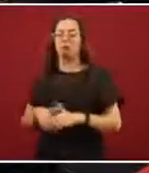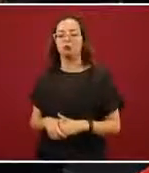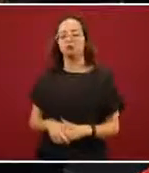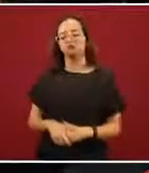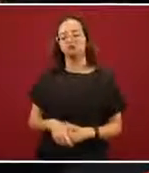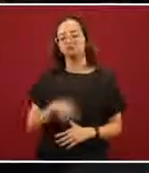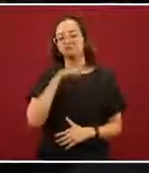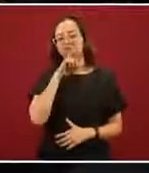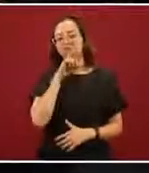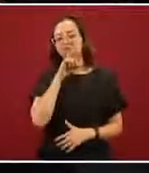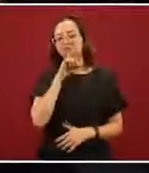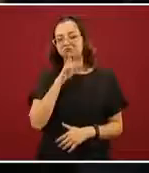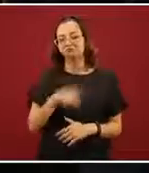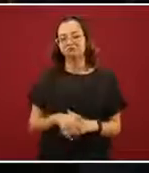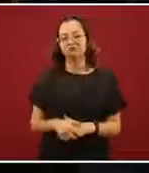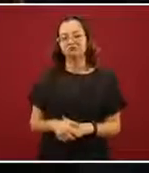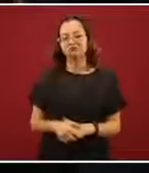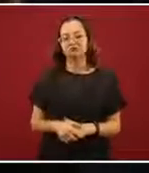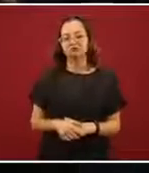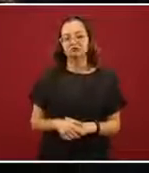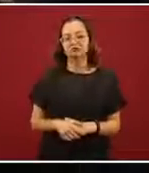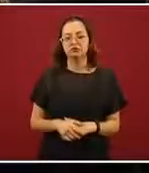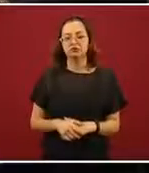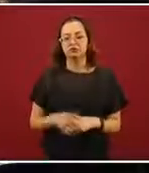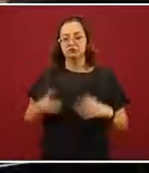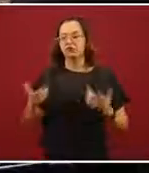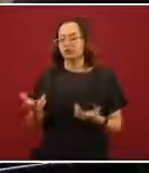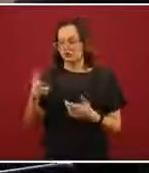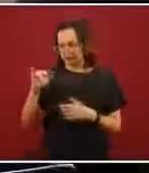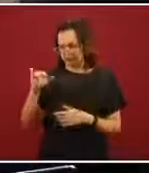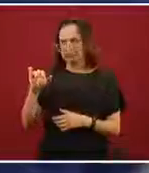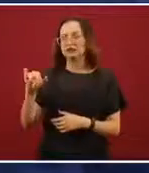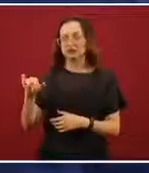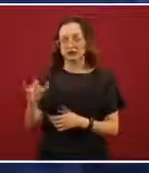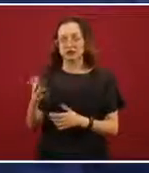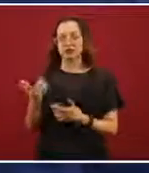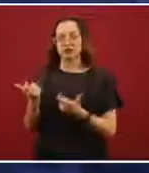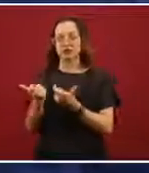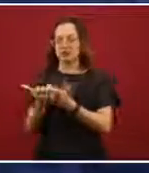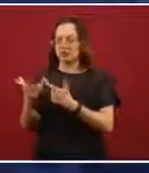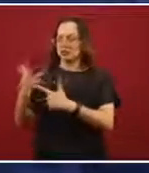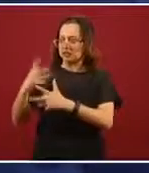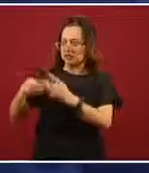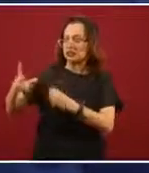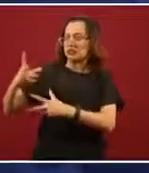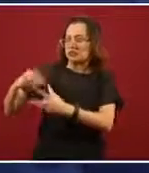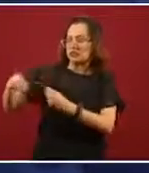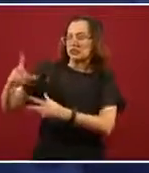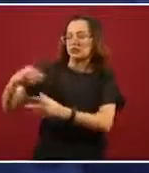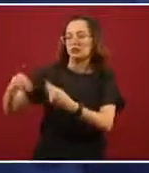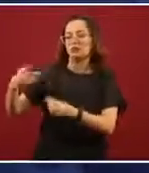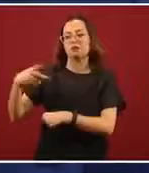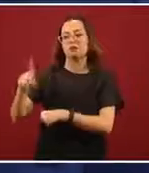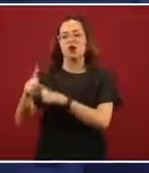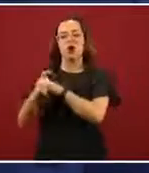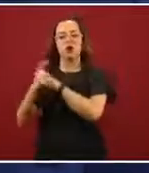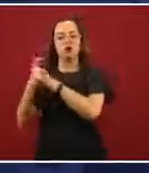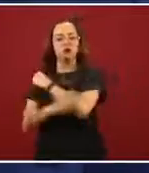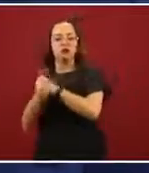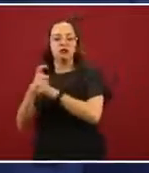pero no necesariamente de mano de obra. Los procesos están más